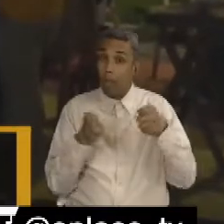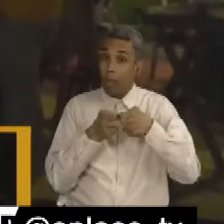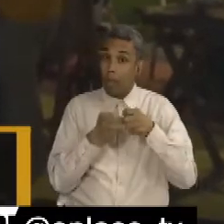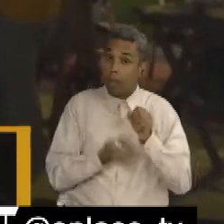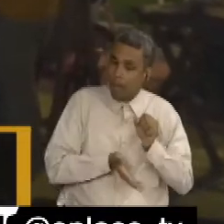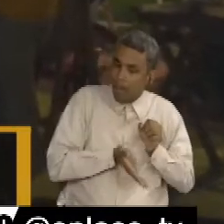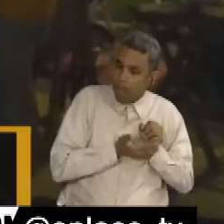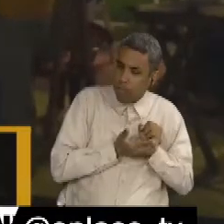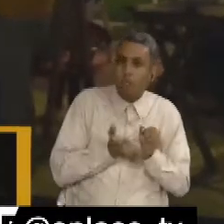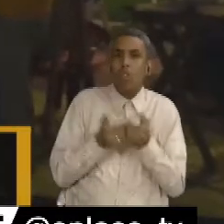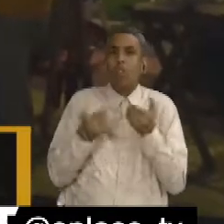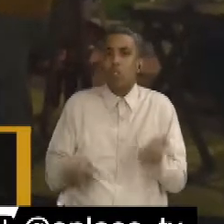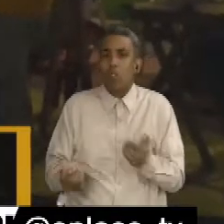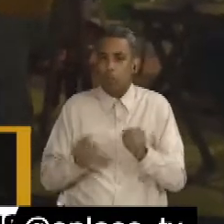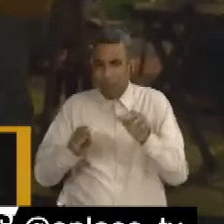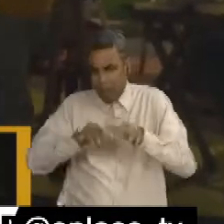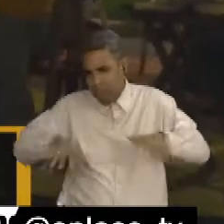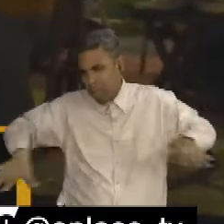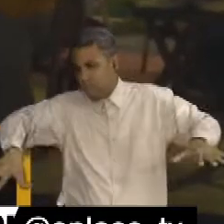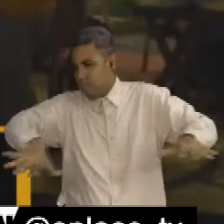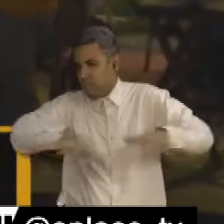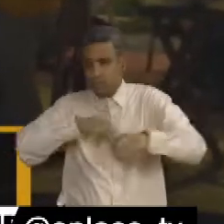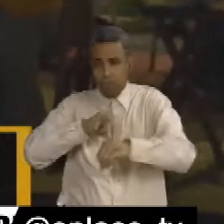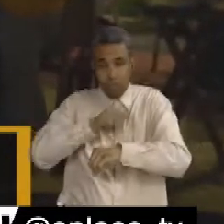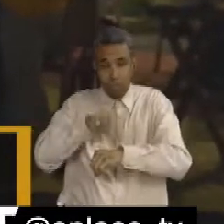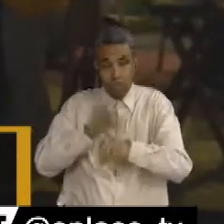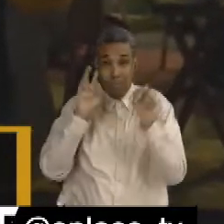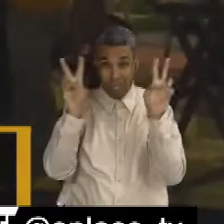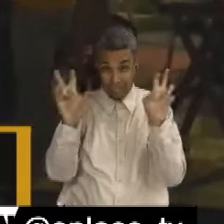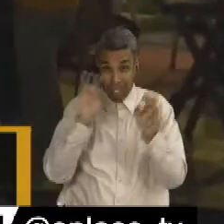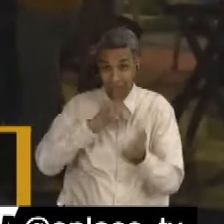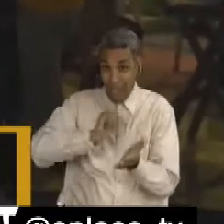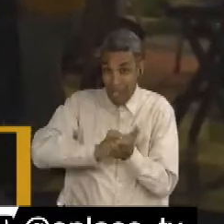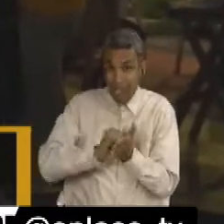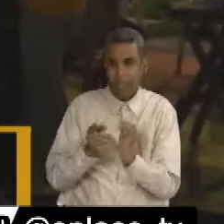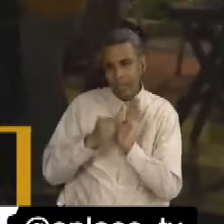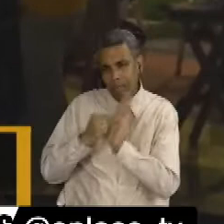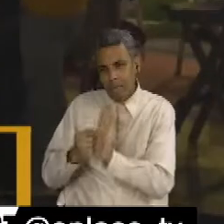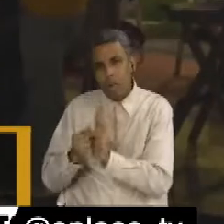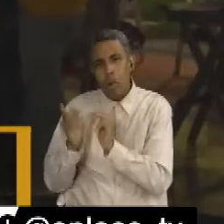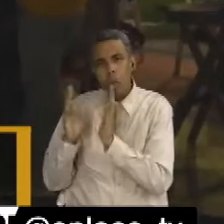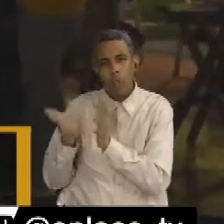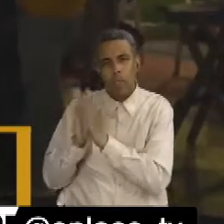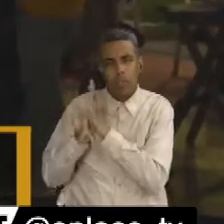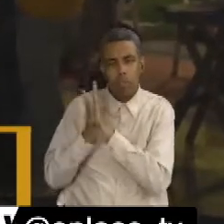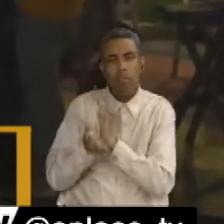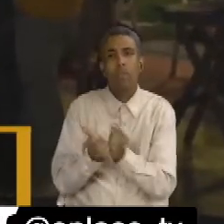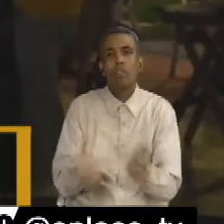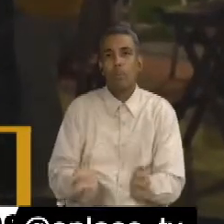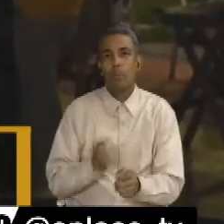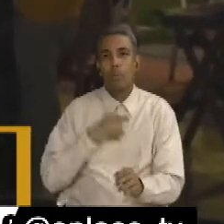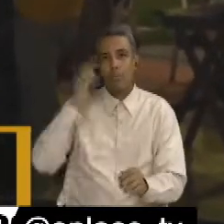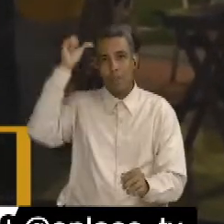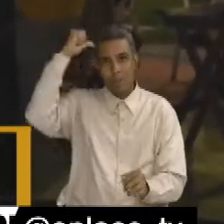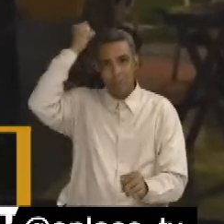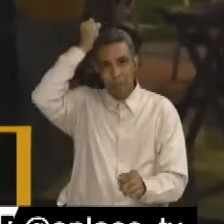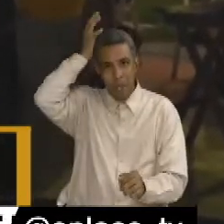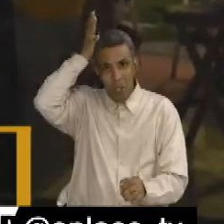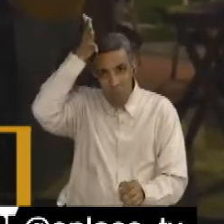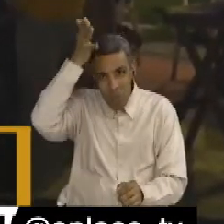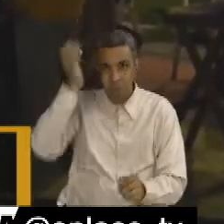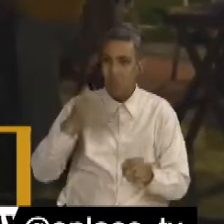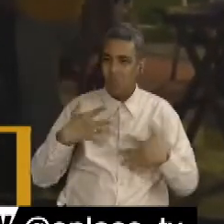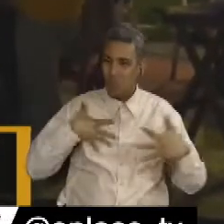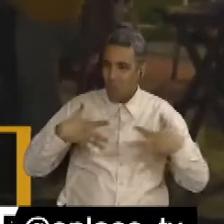Y sobre todo, pues estamos utilizando lo que es la parte lúdica, y por eso estamos trabajando con las obras de Rufino,